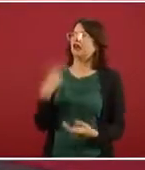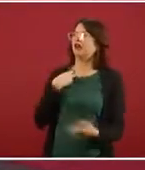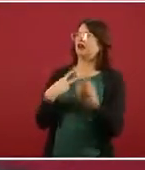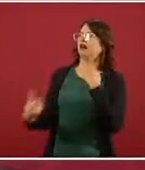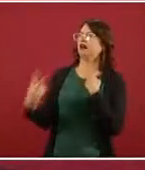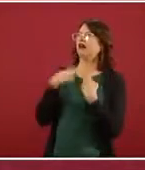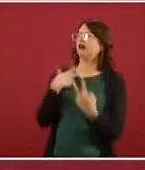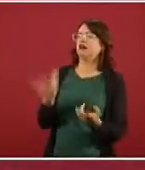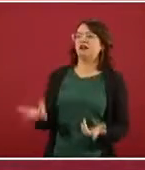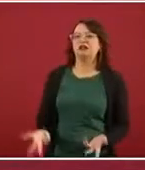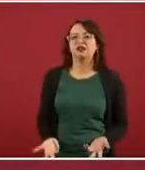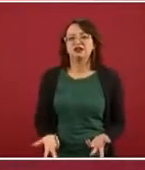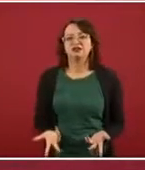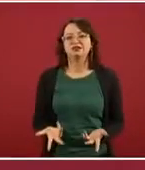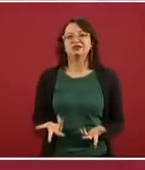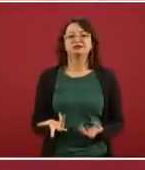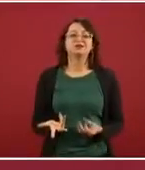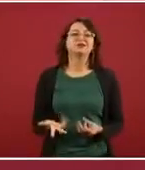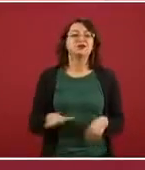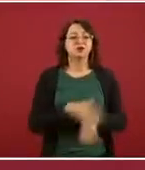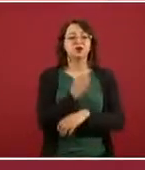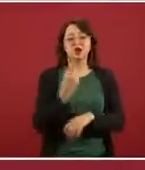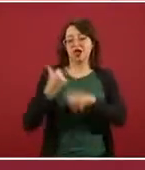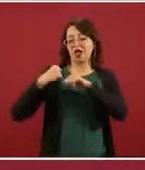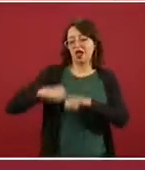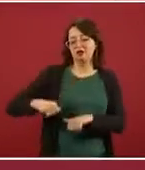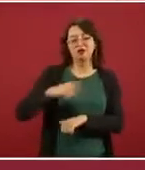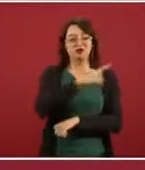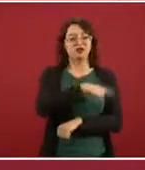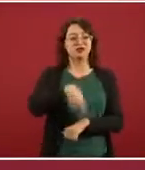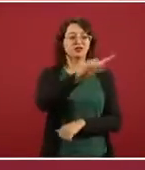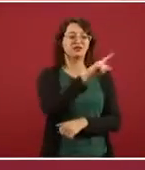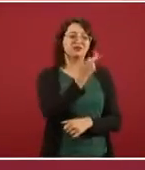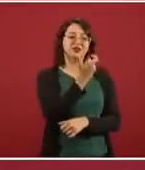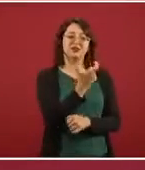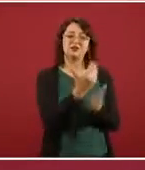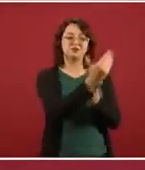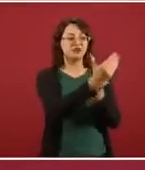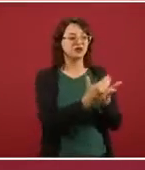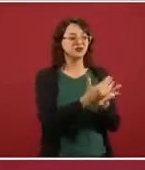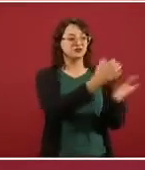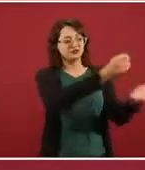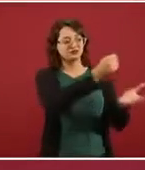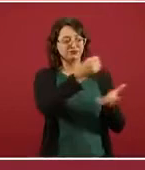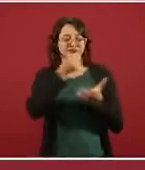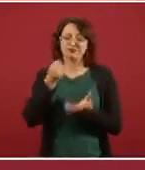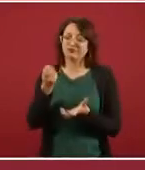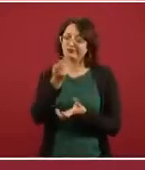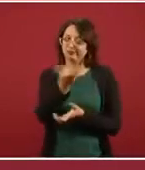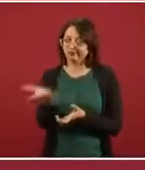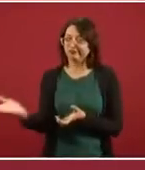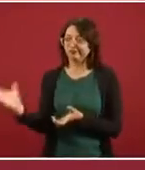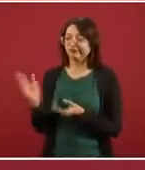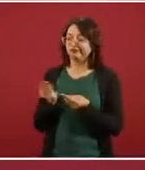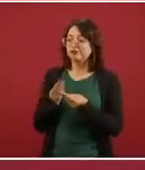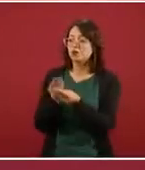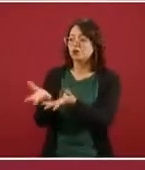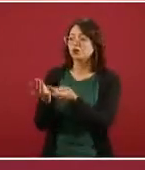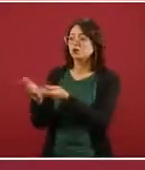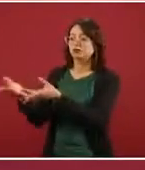en el presupuesto de los altos funcionarios públicos, pero es para todo esto. Imagínense